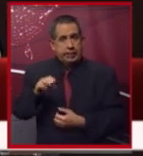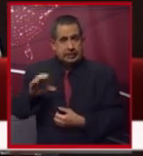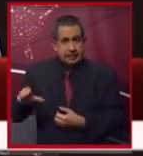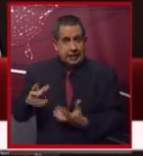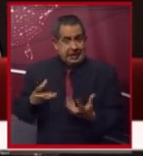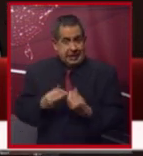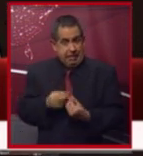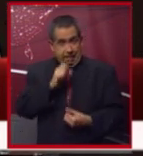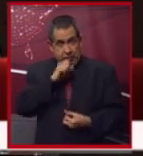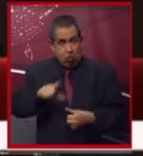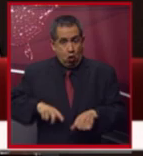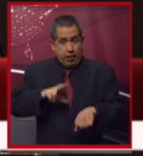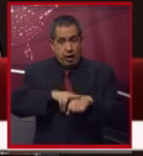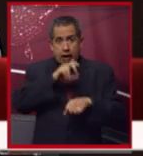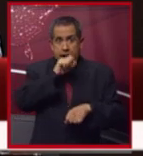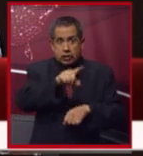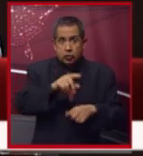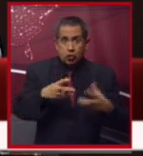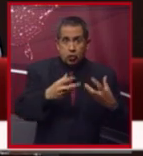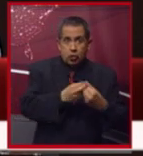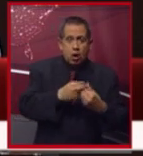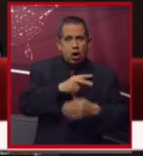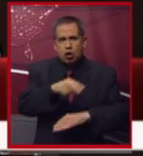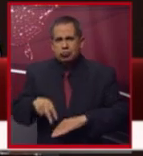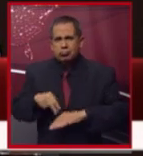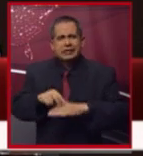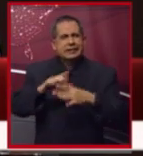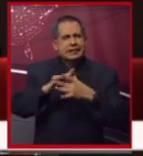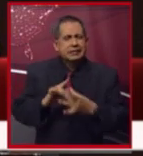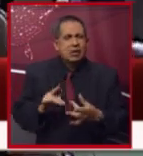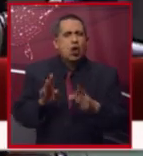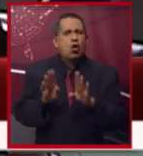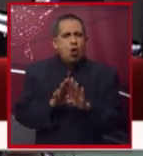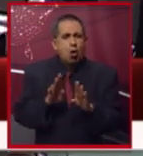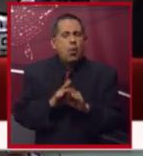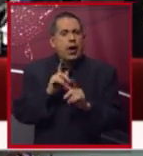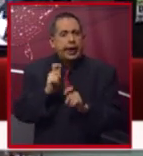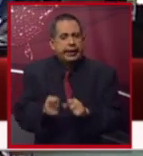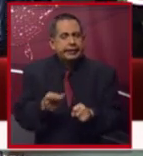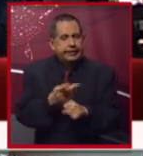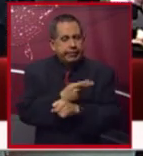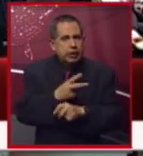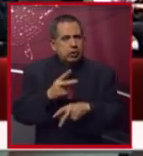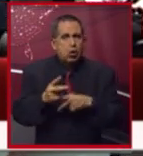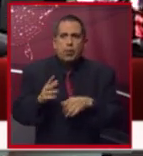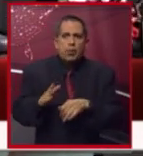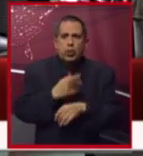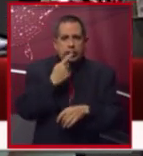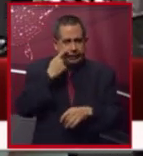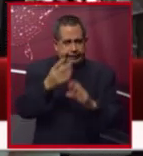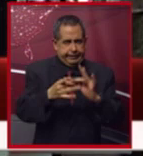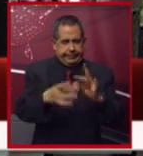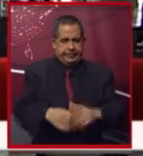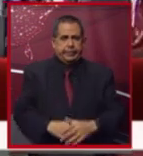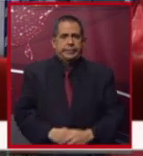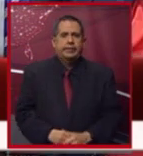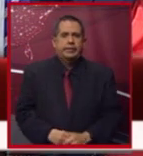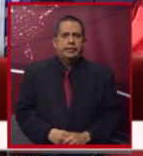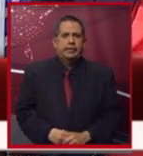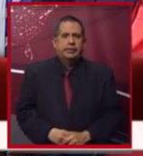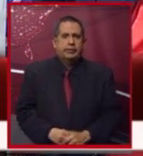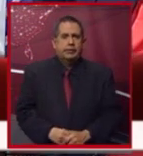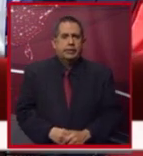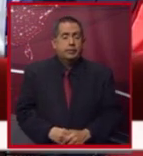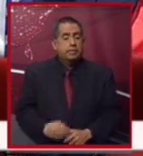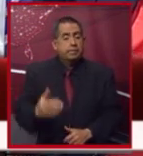el gobernador de Jalisco, Enrique Alfaro, subió a tribuna para explicar la medida tomada por el Congreso local.